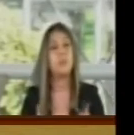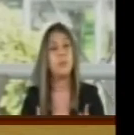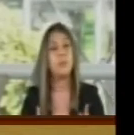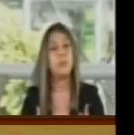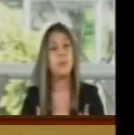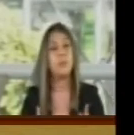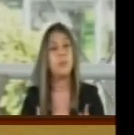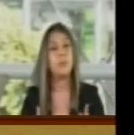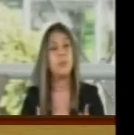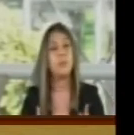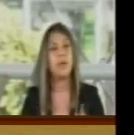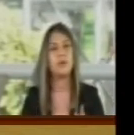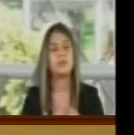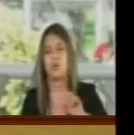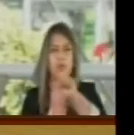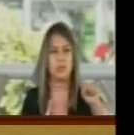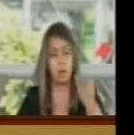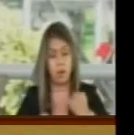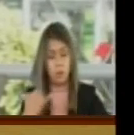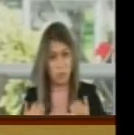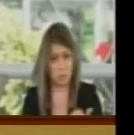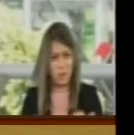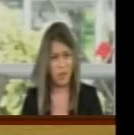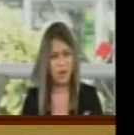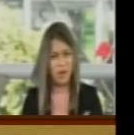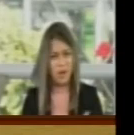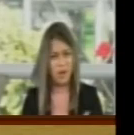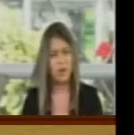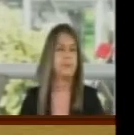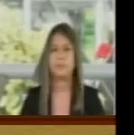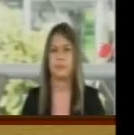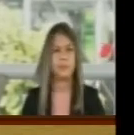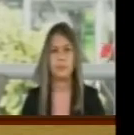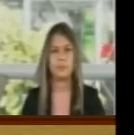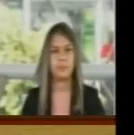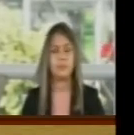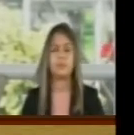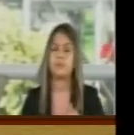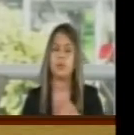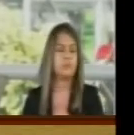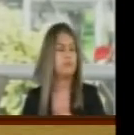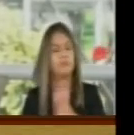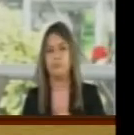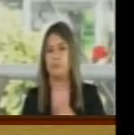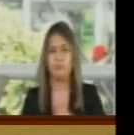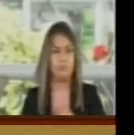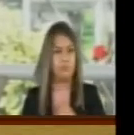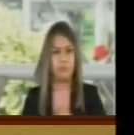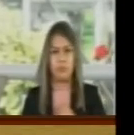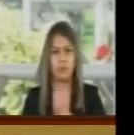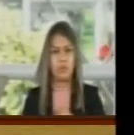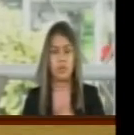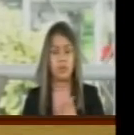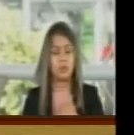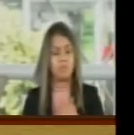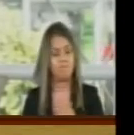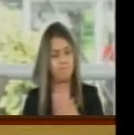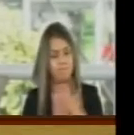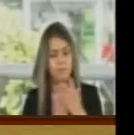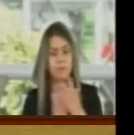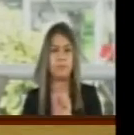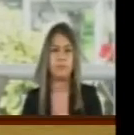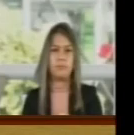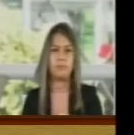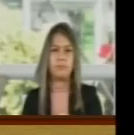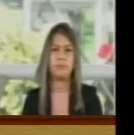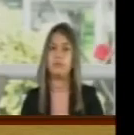sistema de recaudo al último trimestre de este año. Este es un elemento que yo lamento, que me molesta, pero a la